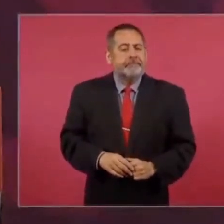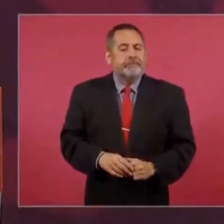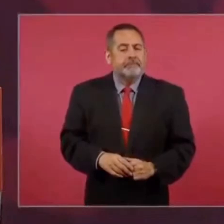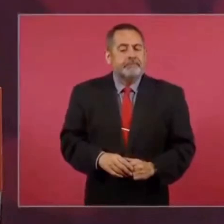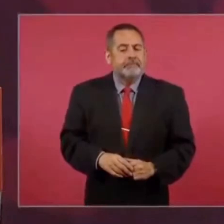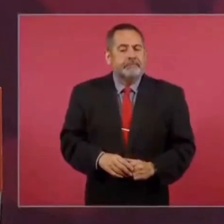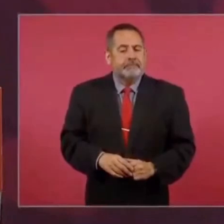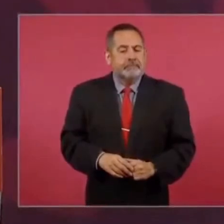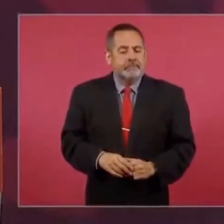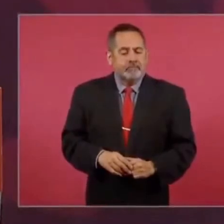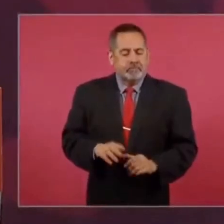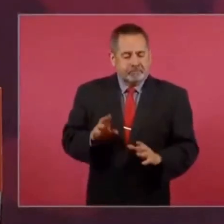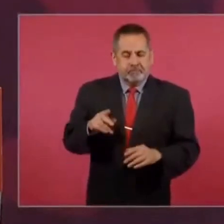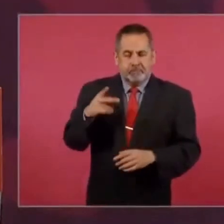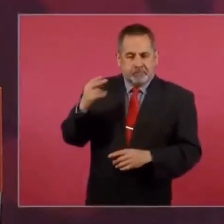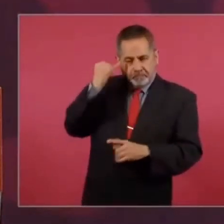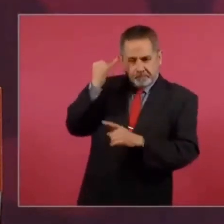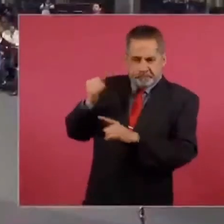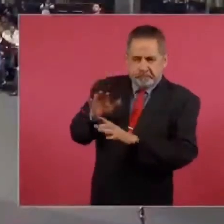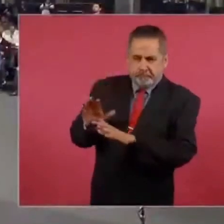su planteamiento.